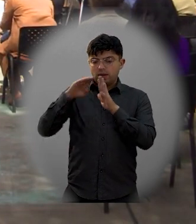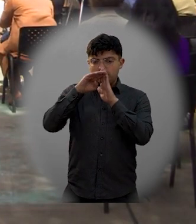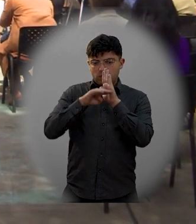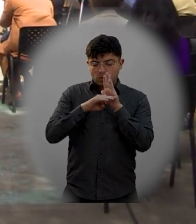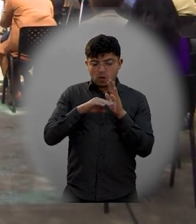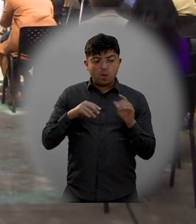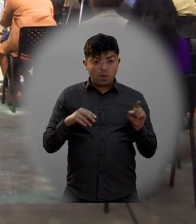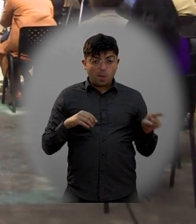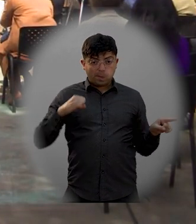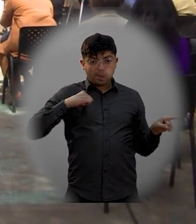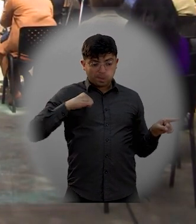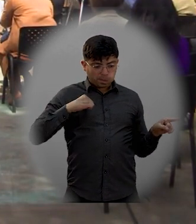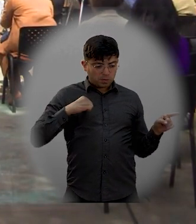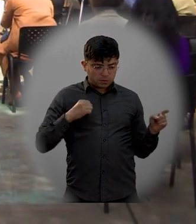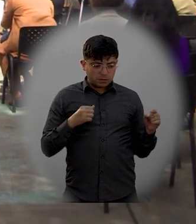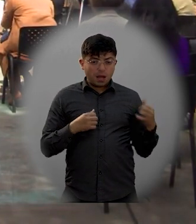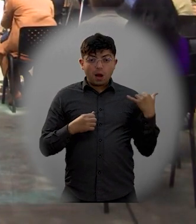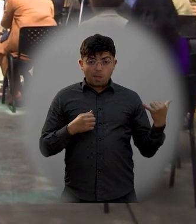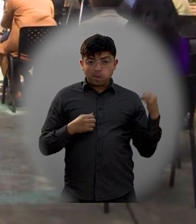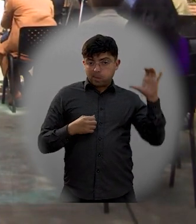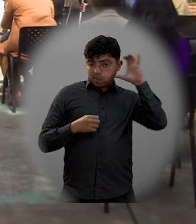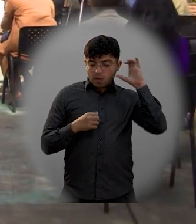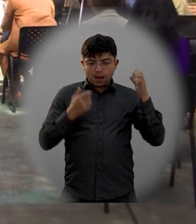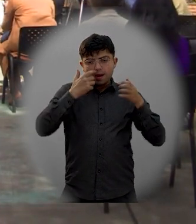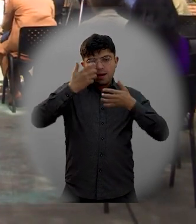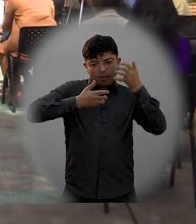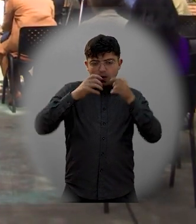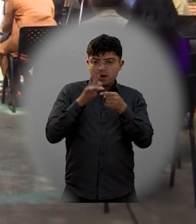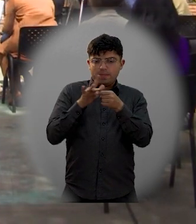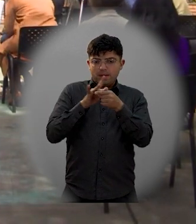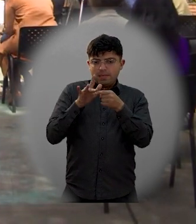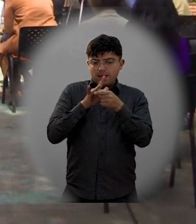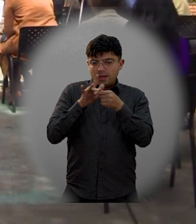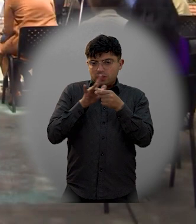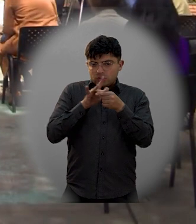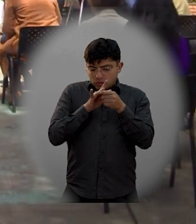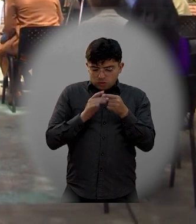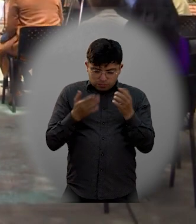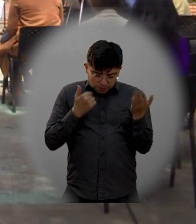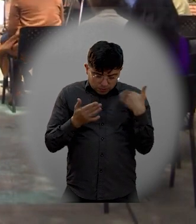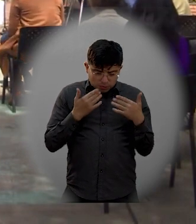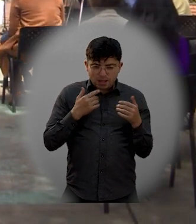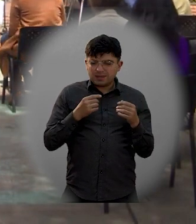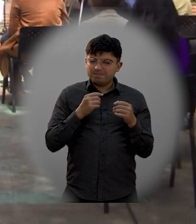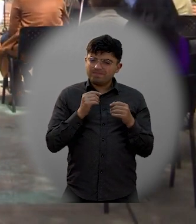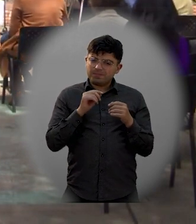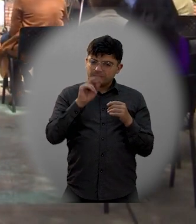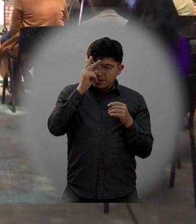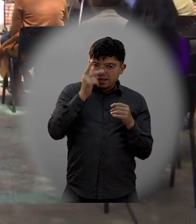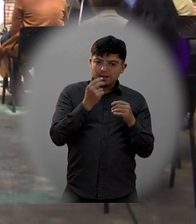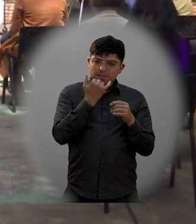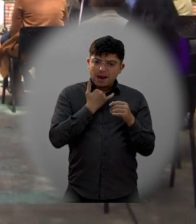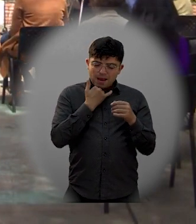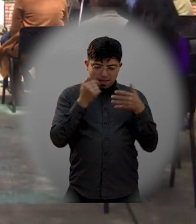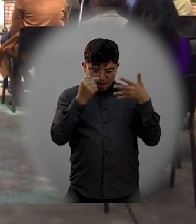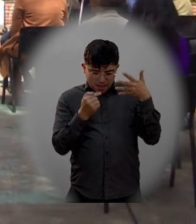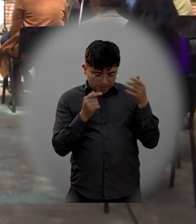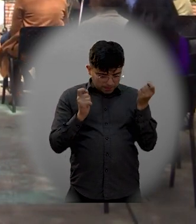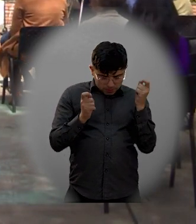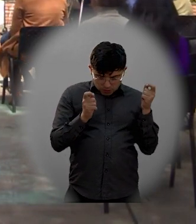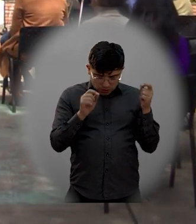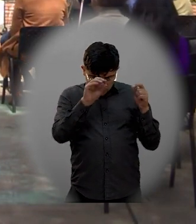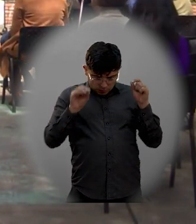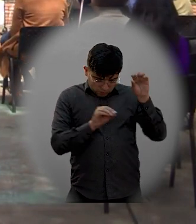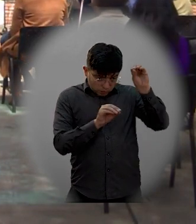protocolo que tenemos vigente, evaluar su implementación, revisar las falencias que se han venido presentando para poder